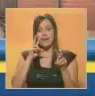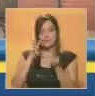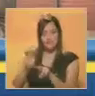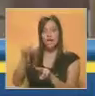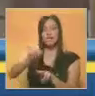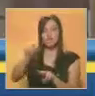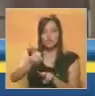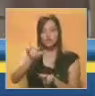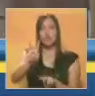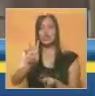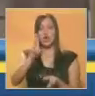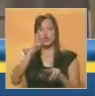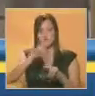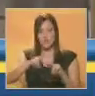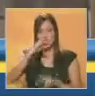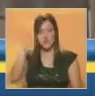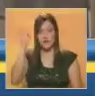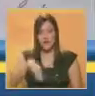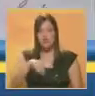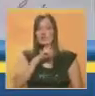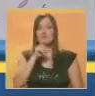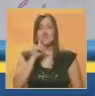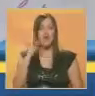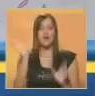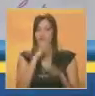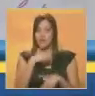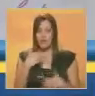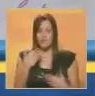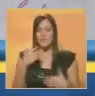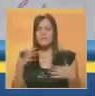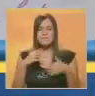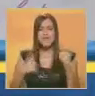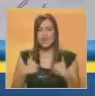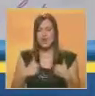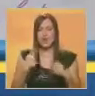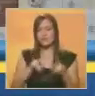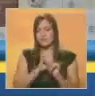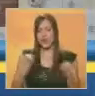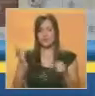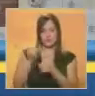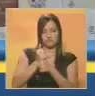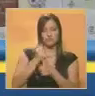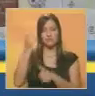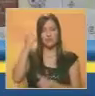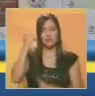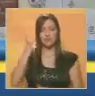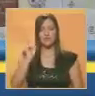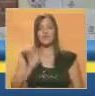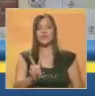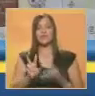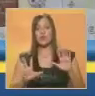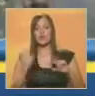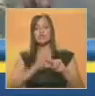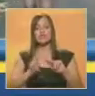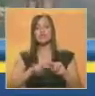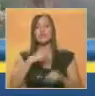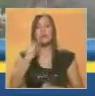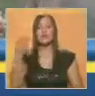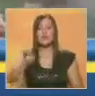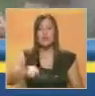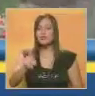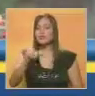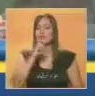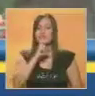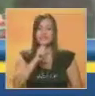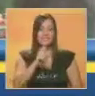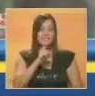incluidos los dos menores cuya identidad se desconocía el miércoles sin embargo la identificación de los 28 fallecidos resulta muy